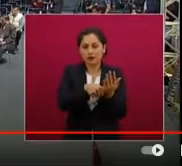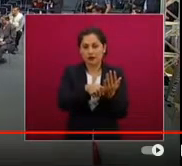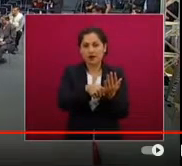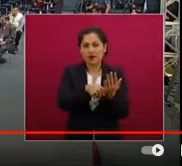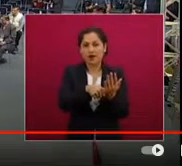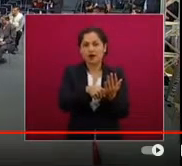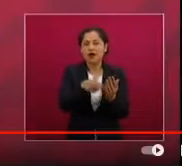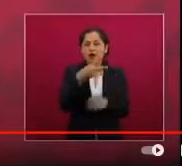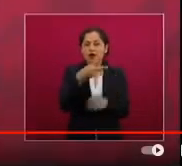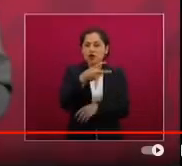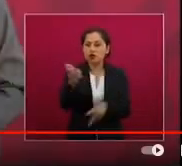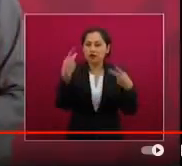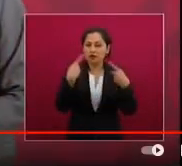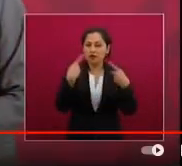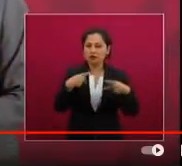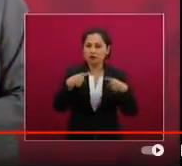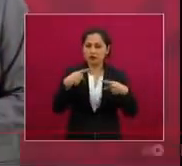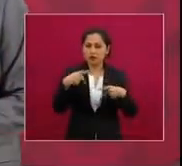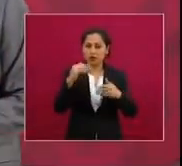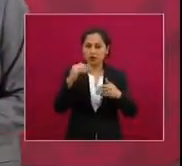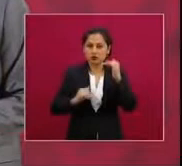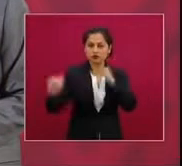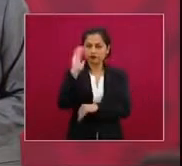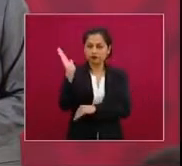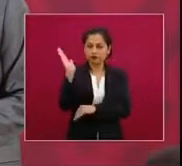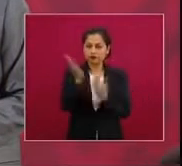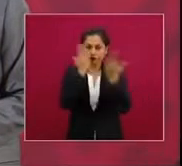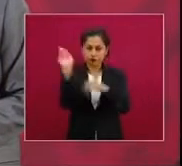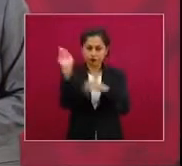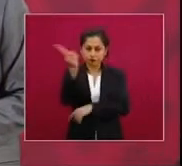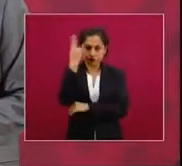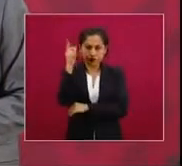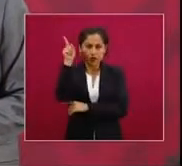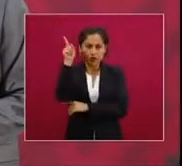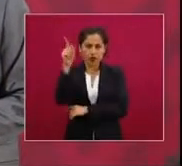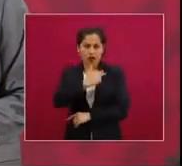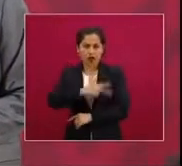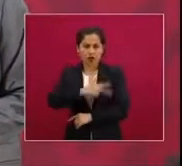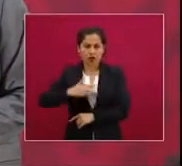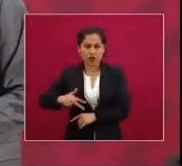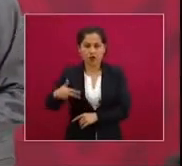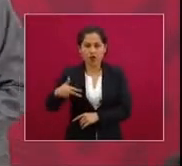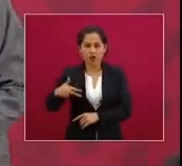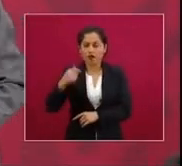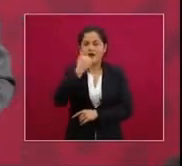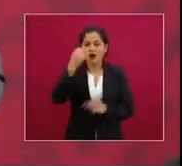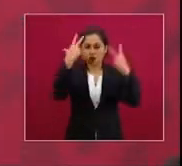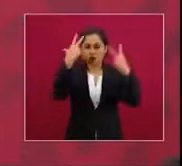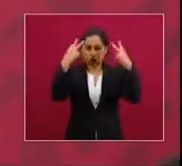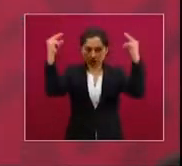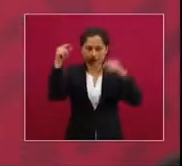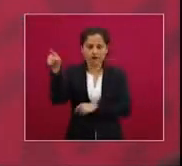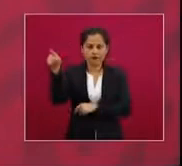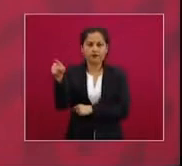intelectuales académicos de Holanda, en donde están planteando, se los voy a